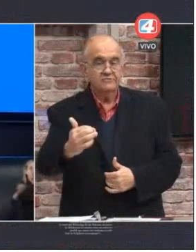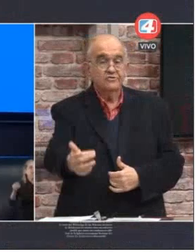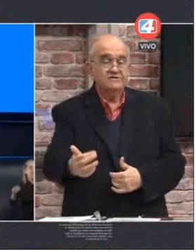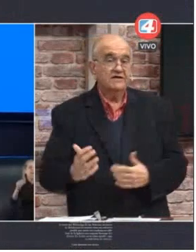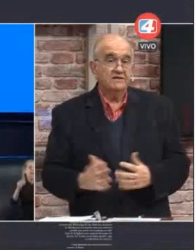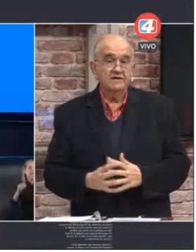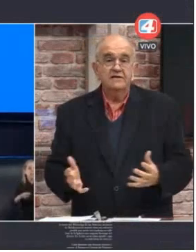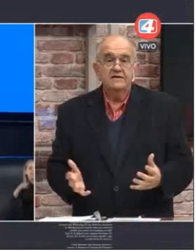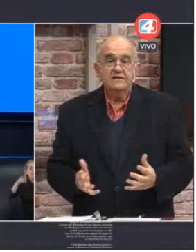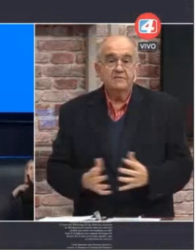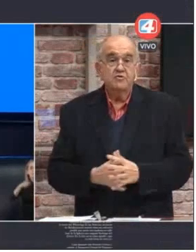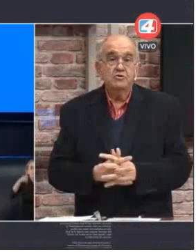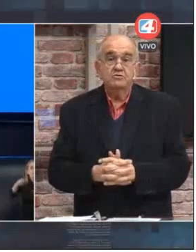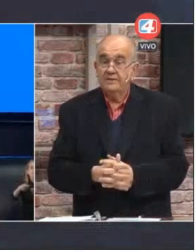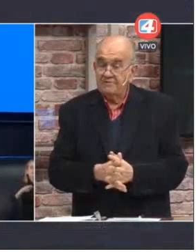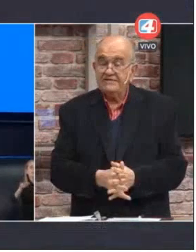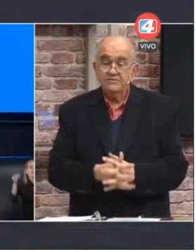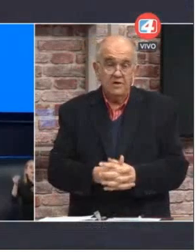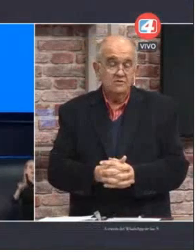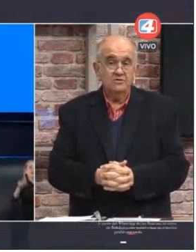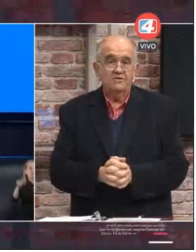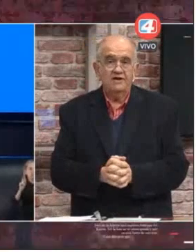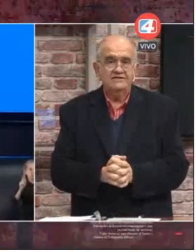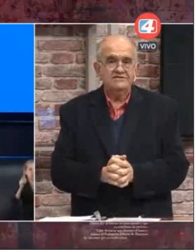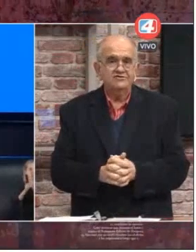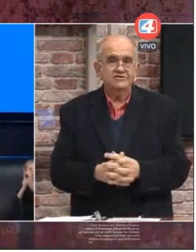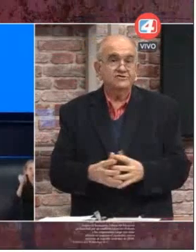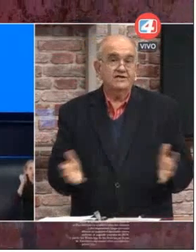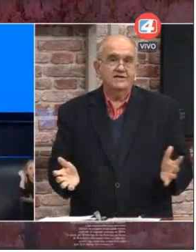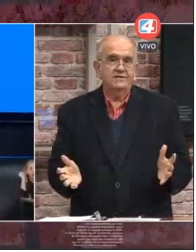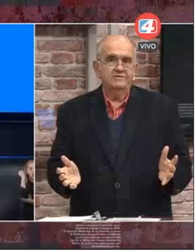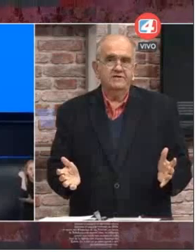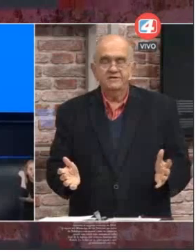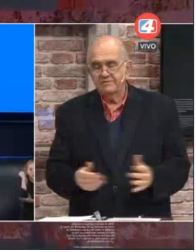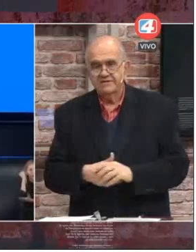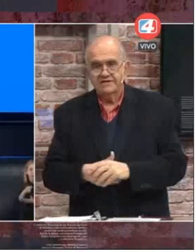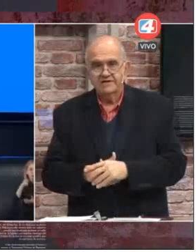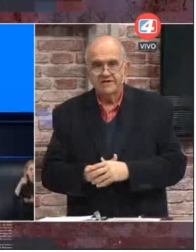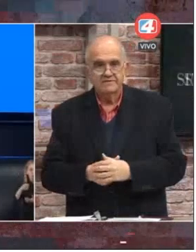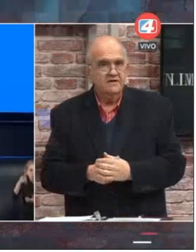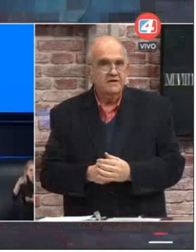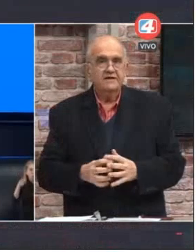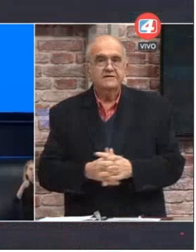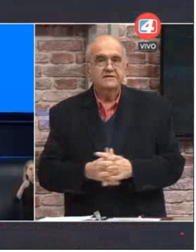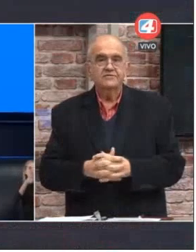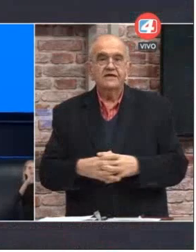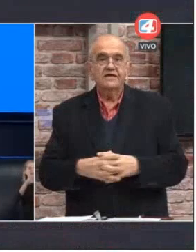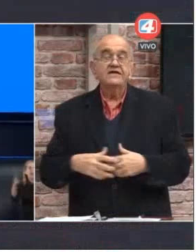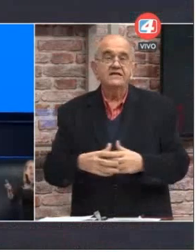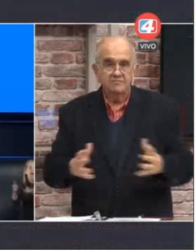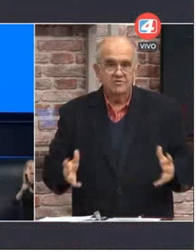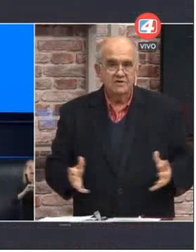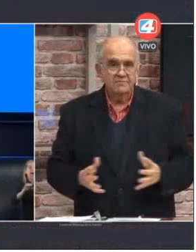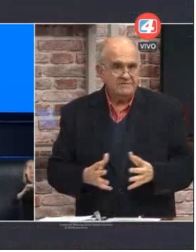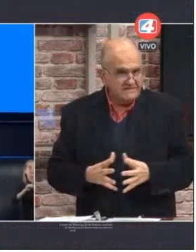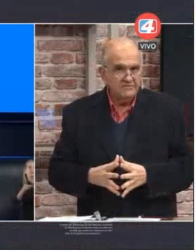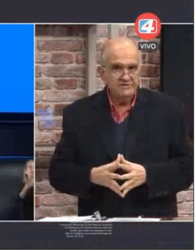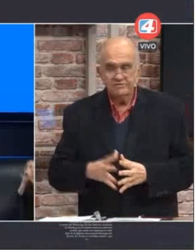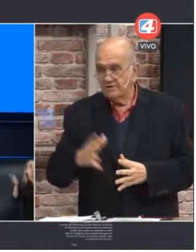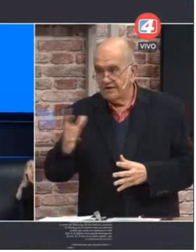de autorizar de a poco está pasando algo con las organizaciones sociales que evidentemente generan este una inquina muy